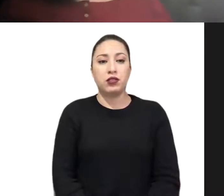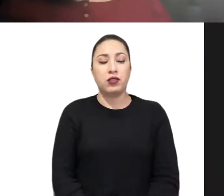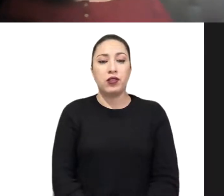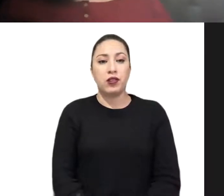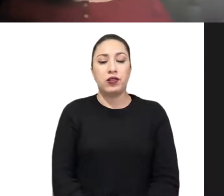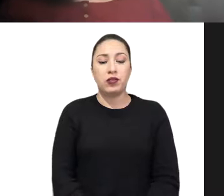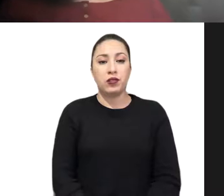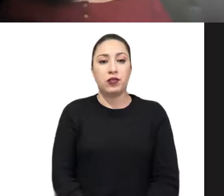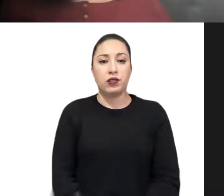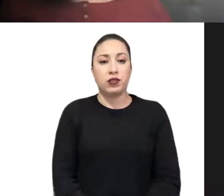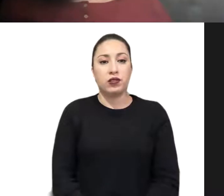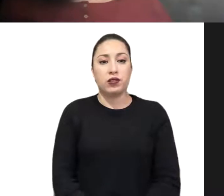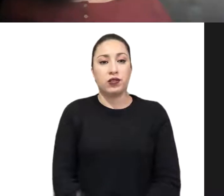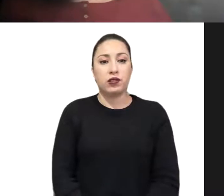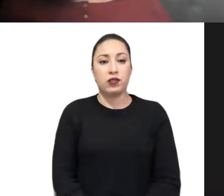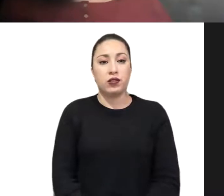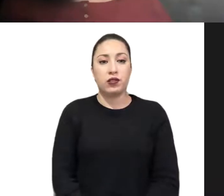me pueden ayudar a pasarla.